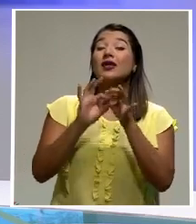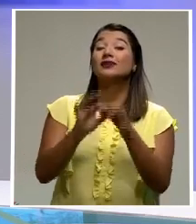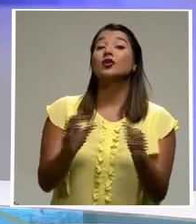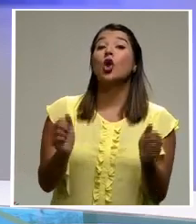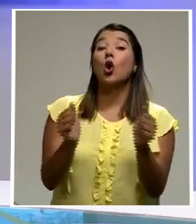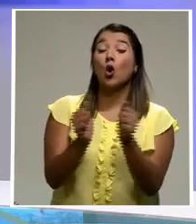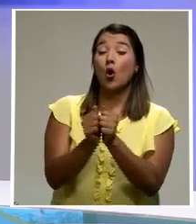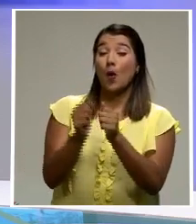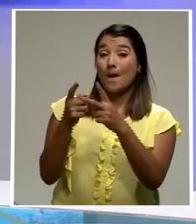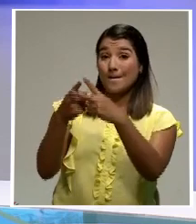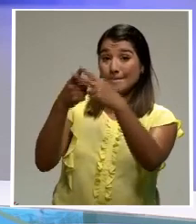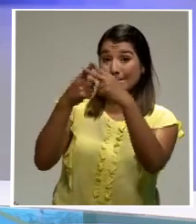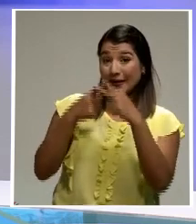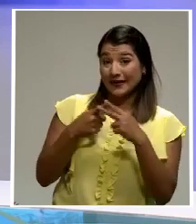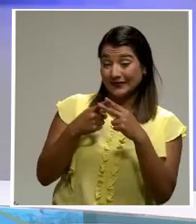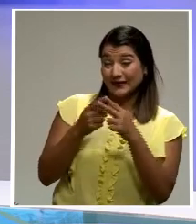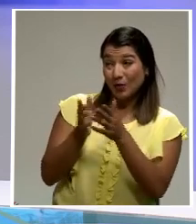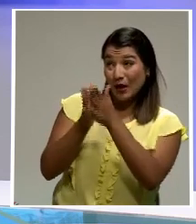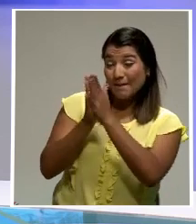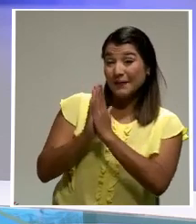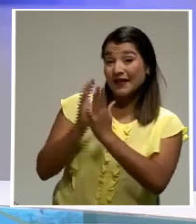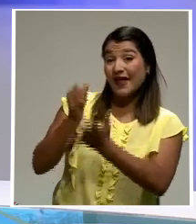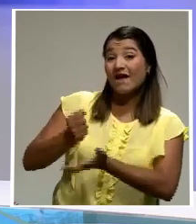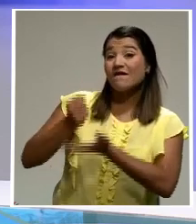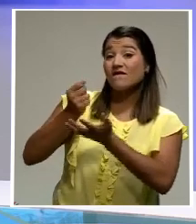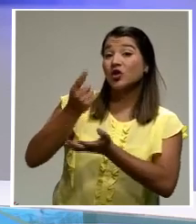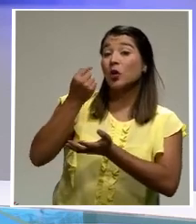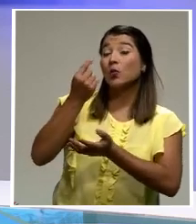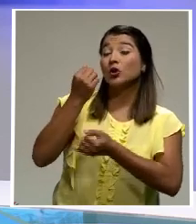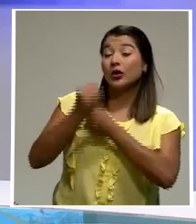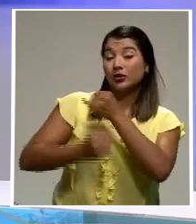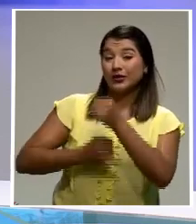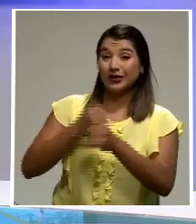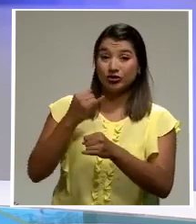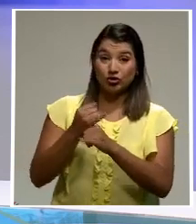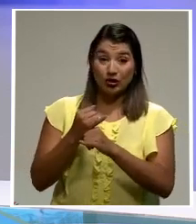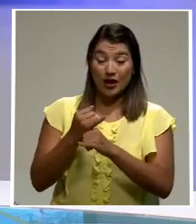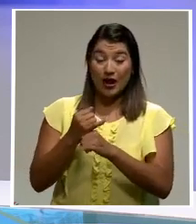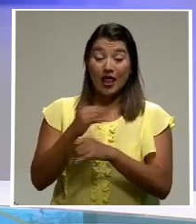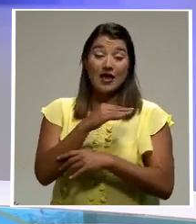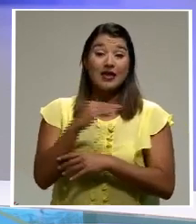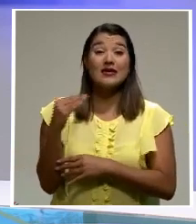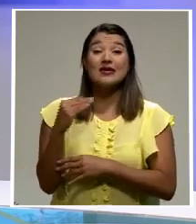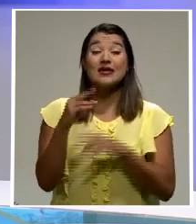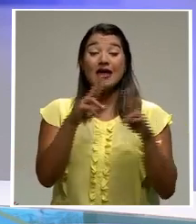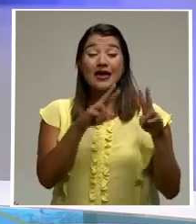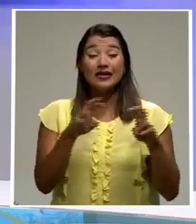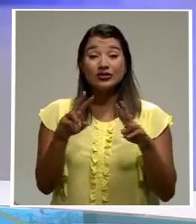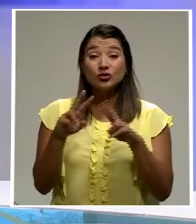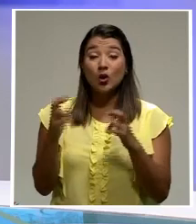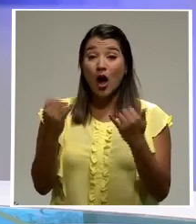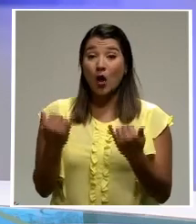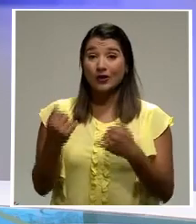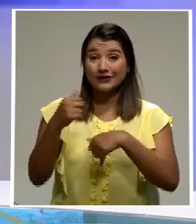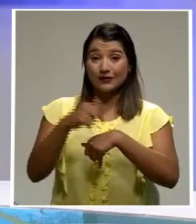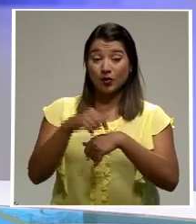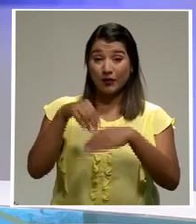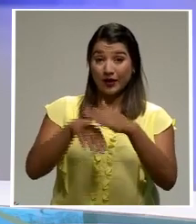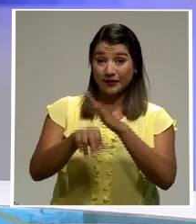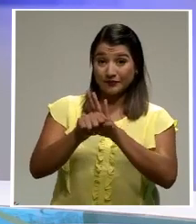con el crédito que se solicita al Fondo Monetario Internacional y que se estudian en este momento en el